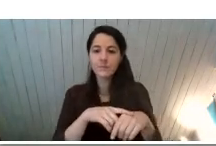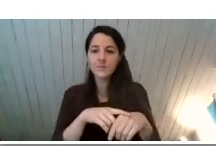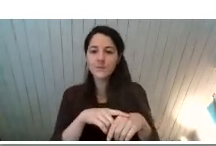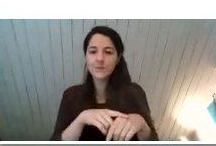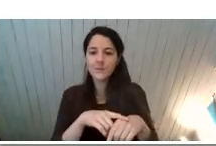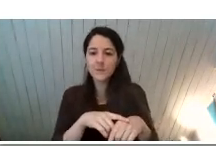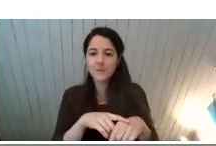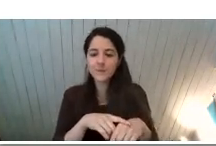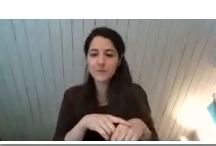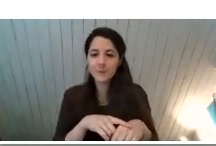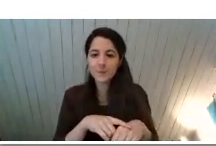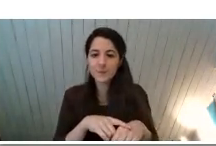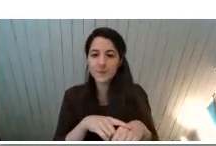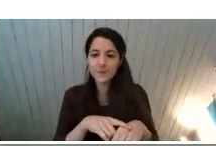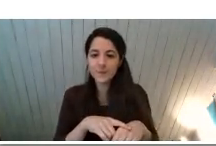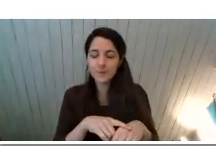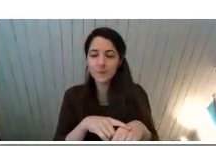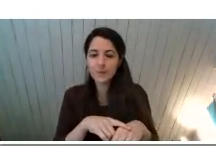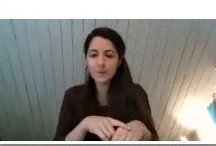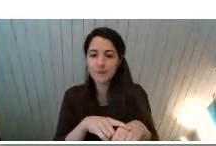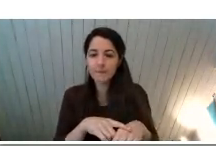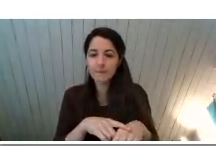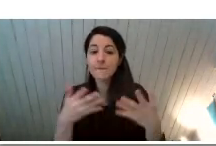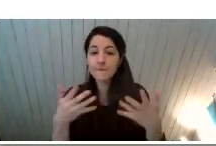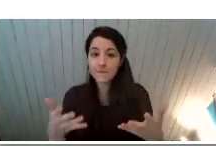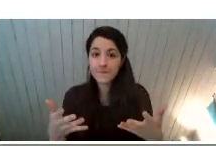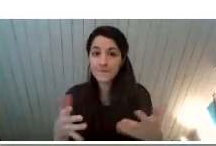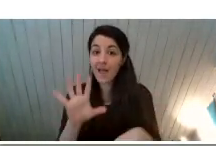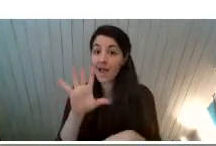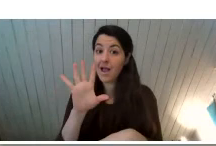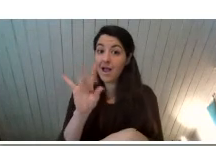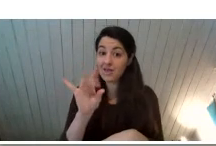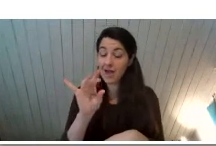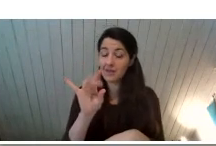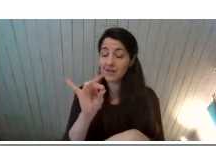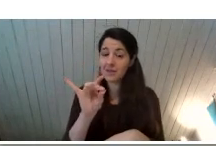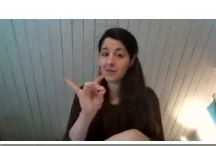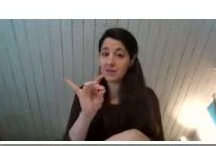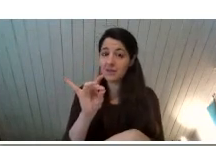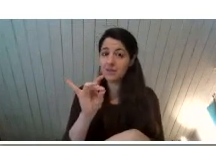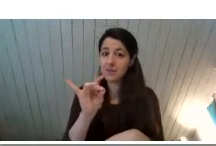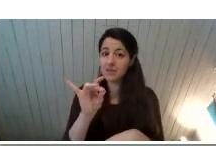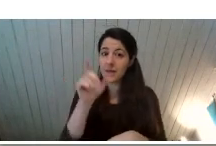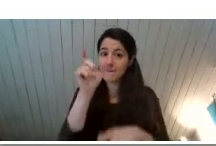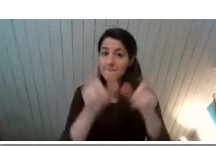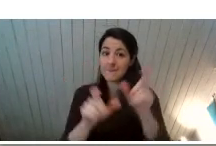Así que la edad en pacientes que tienen mayor edad,